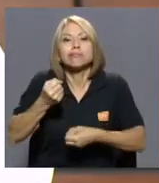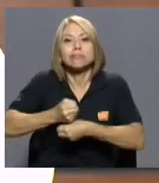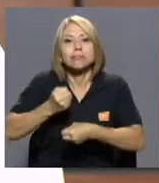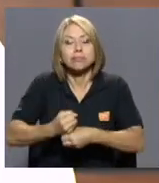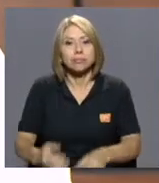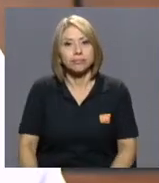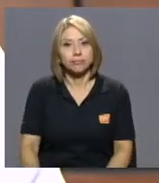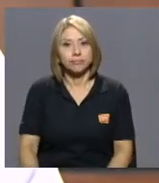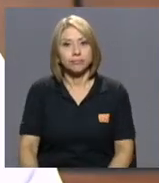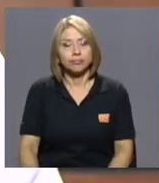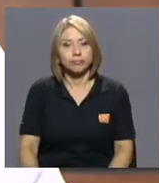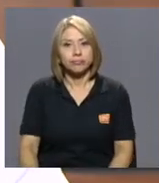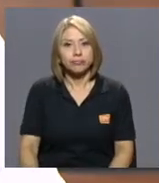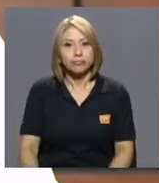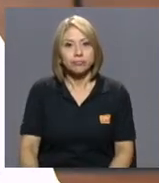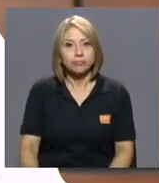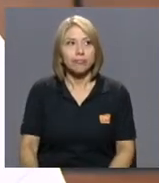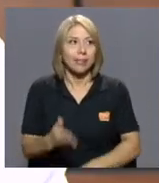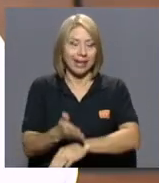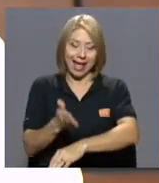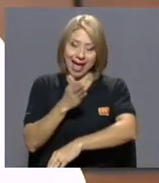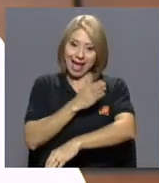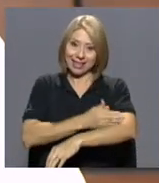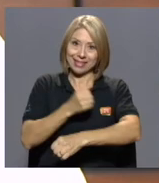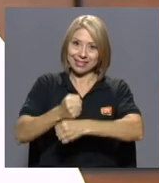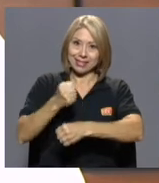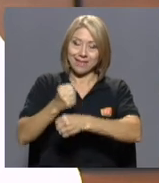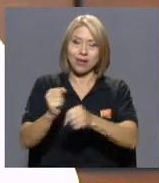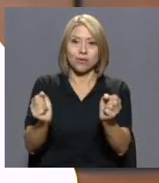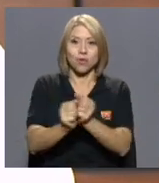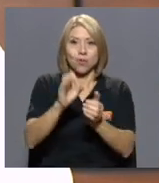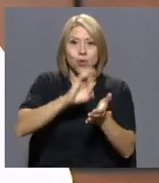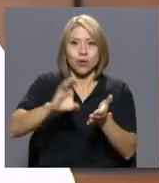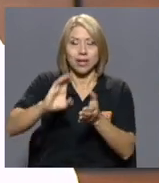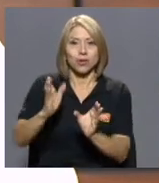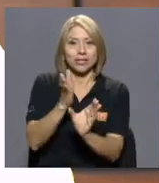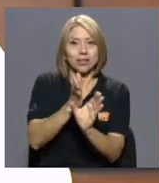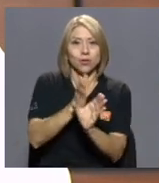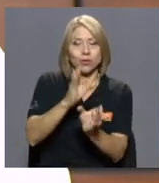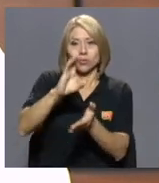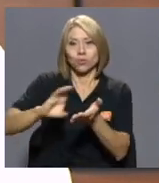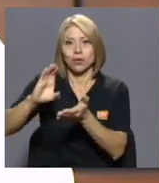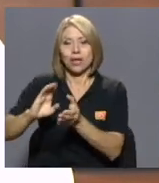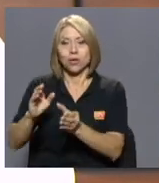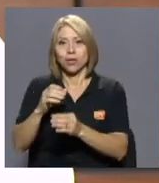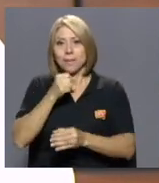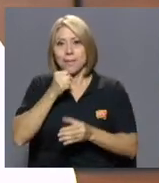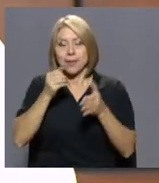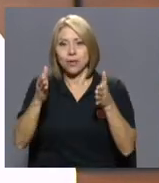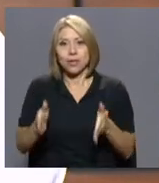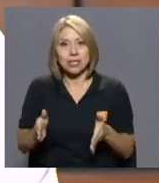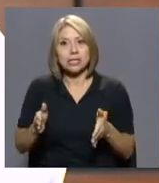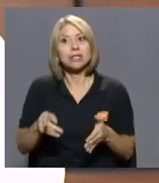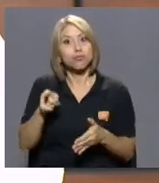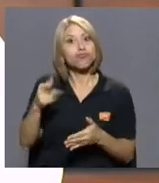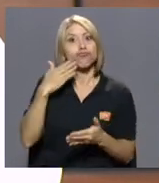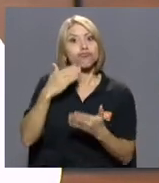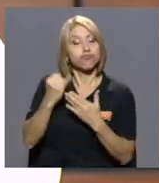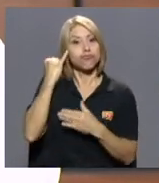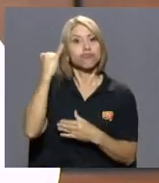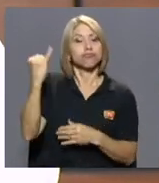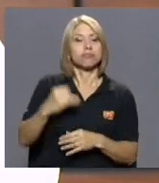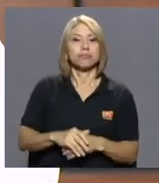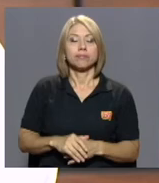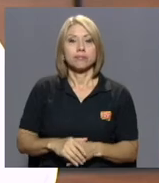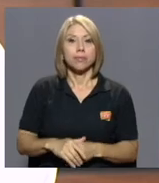Lo que plantean desde el trabajo mancomunado con el Colegio de Psicólogos y el Colegio de Periodistas, creo que es una buena iniciativa.